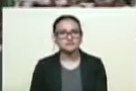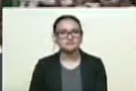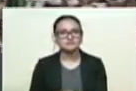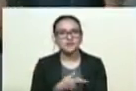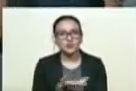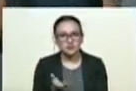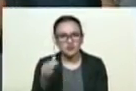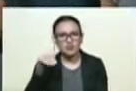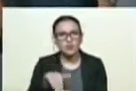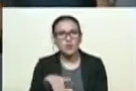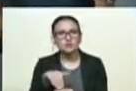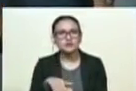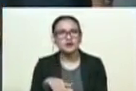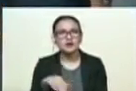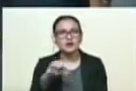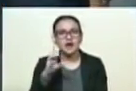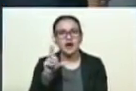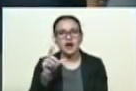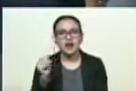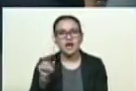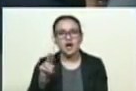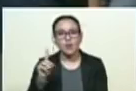¿Ustedes van a votar por Claudio Fermín?